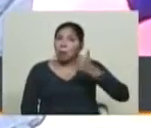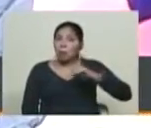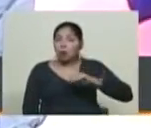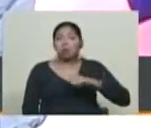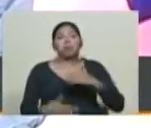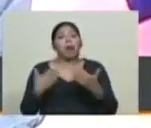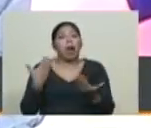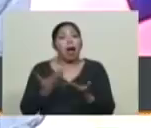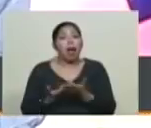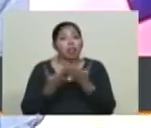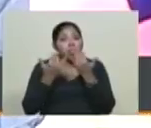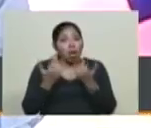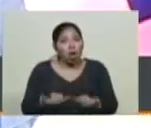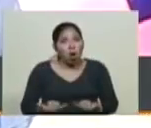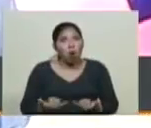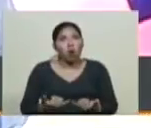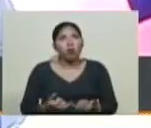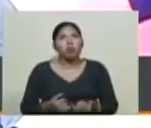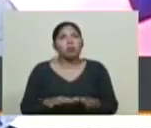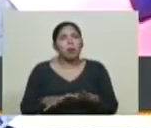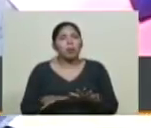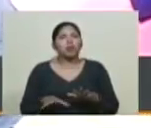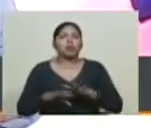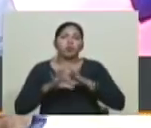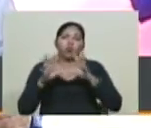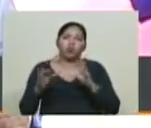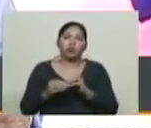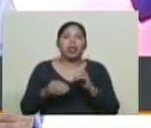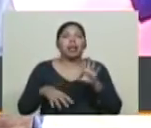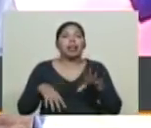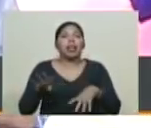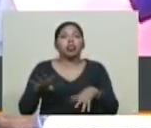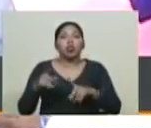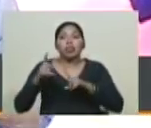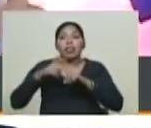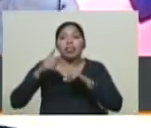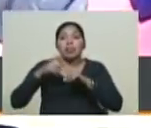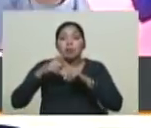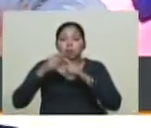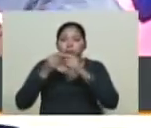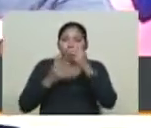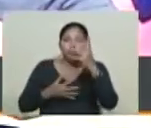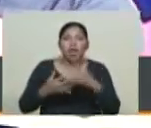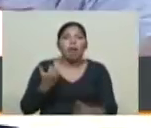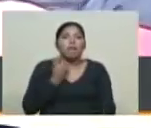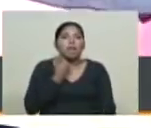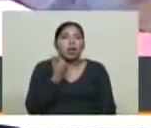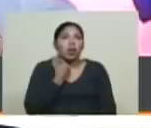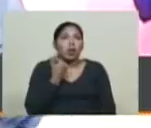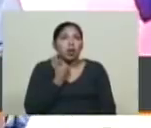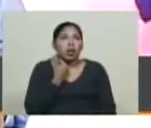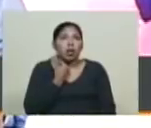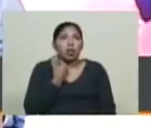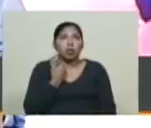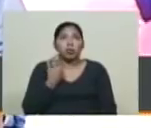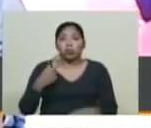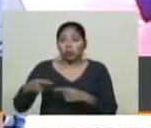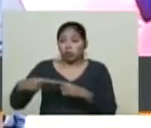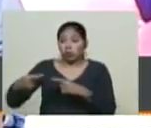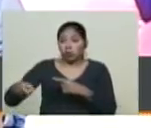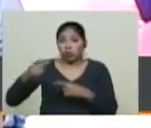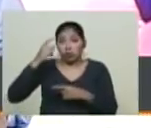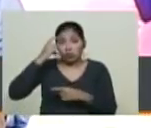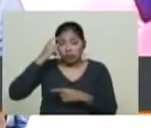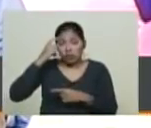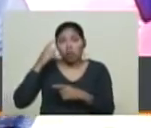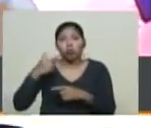momento estaría atacando 14 tipos de enfermedades. Tenemos reuniones pendientes en el transcurso de